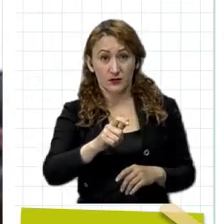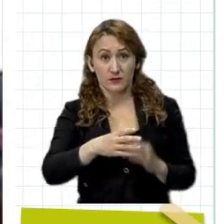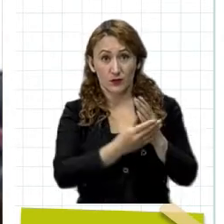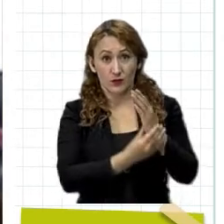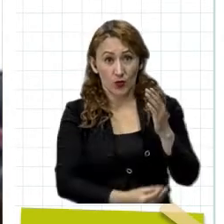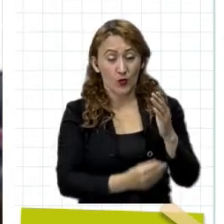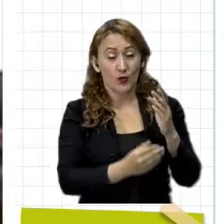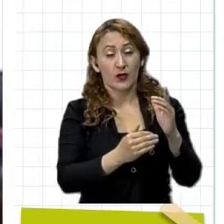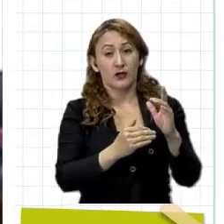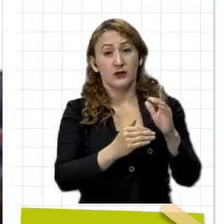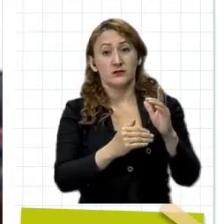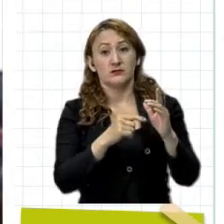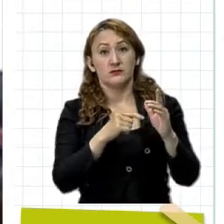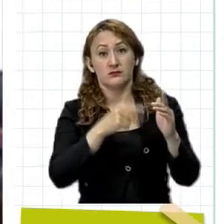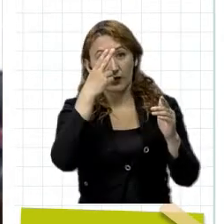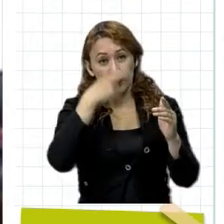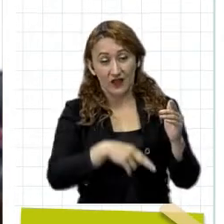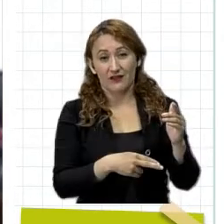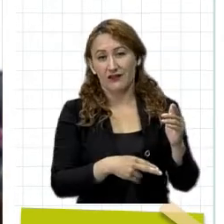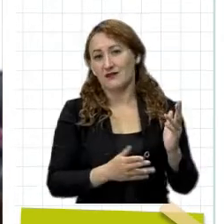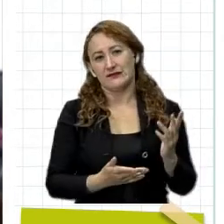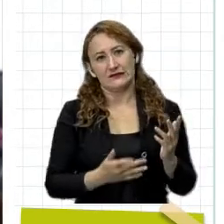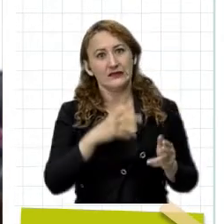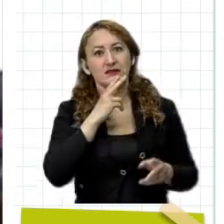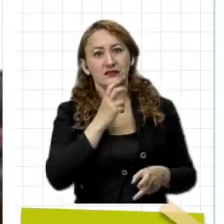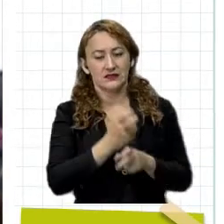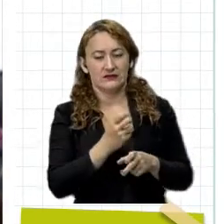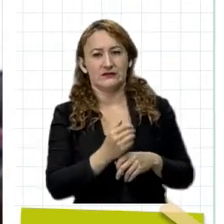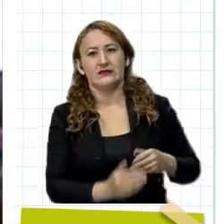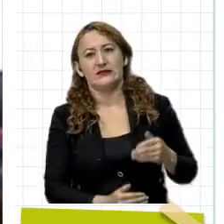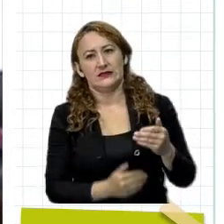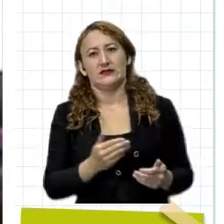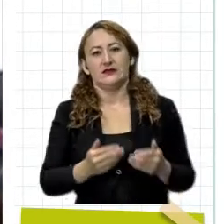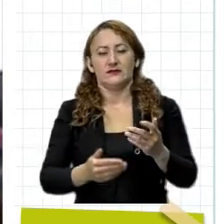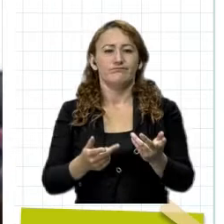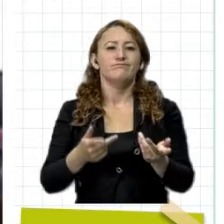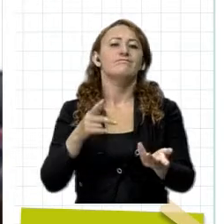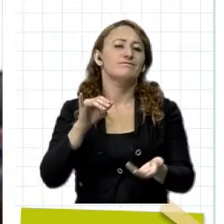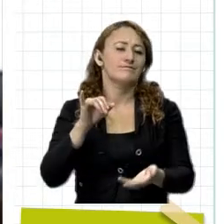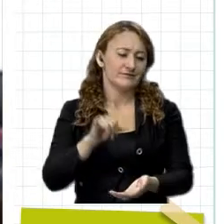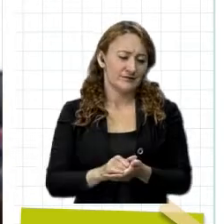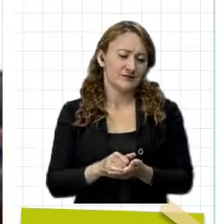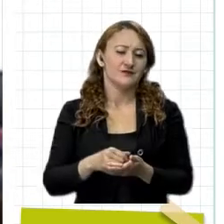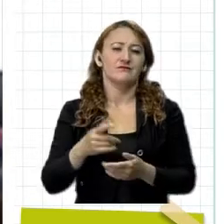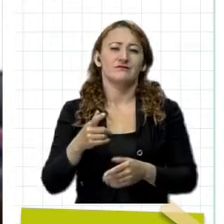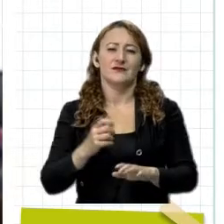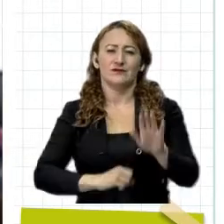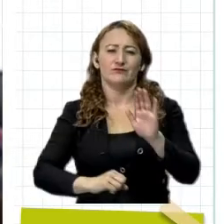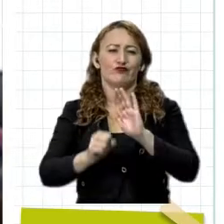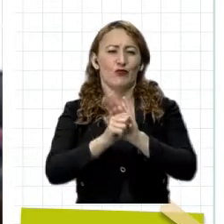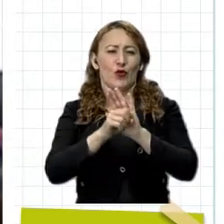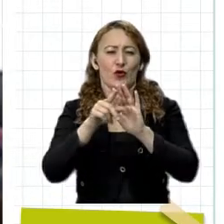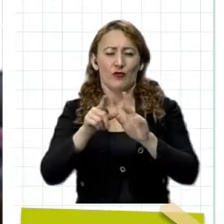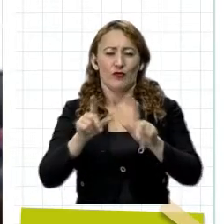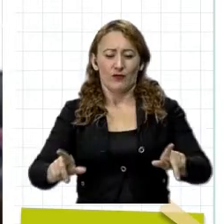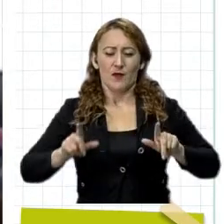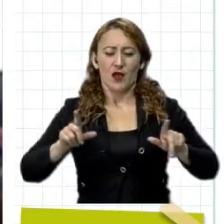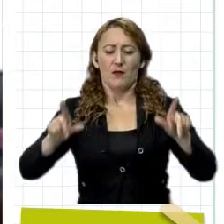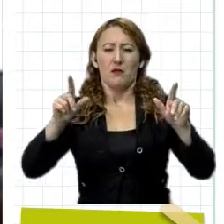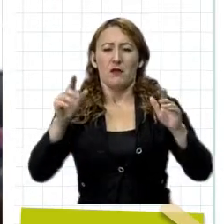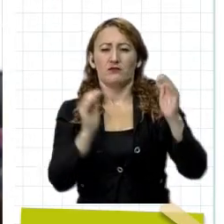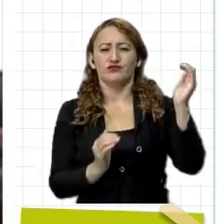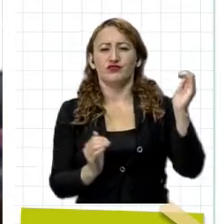las clases menos favorecidas, lo cual refuerza y reproduce con el peso simbólico de los diplomas las